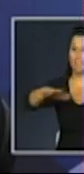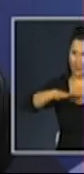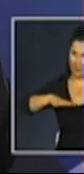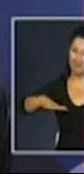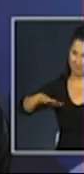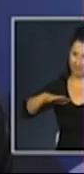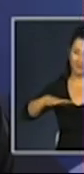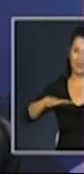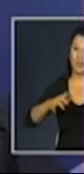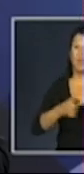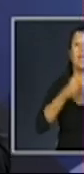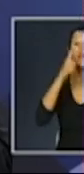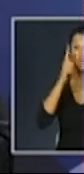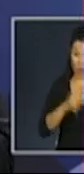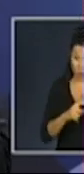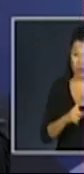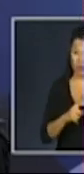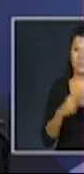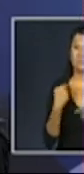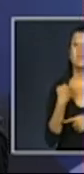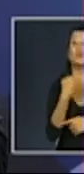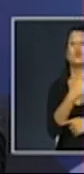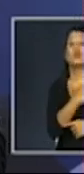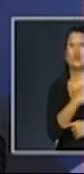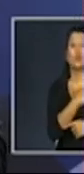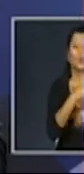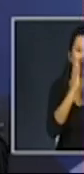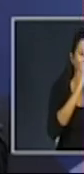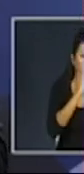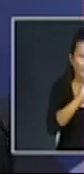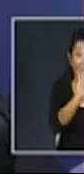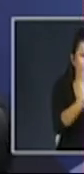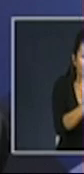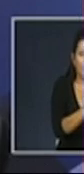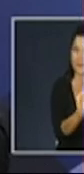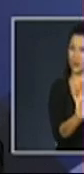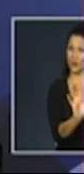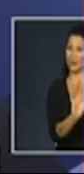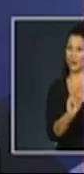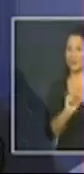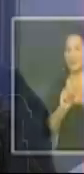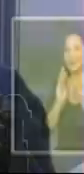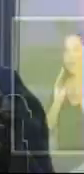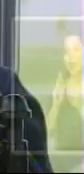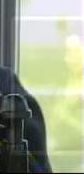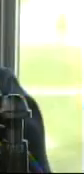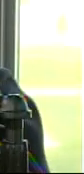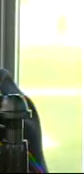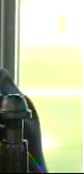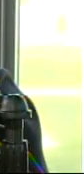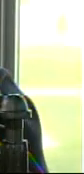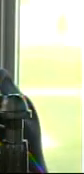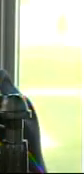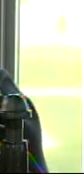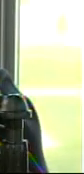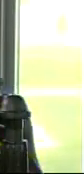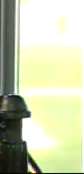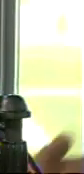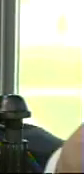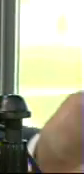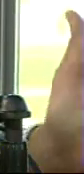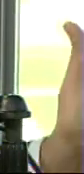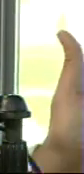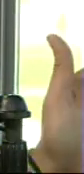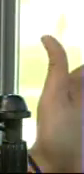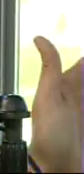lo que dijo. Igual John Vega, que lo hizo igual. John Vega igual. Ahora, John Vega es el otro caso que quería mencionar. Él es un tipo, claro, digamos, generó